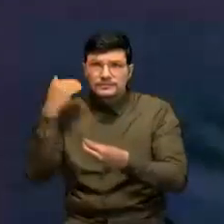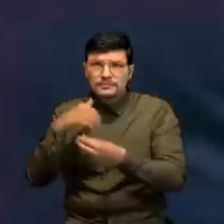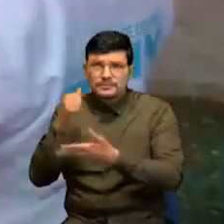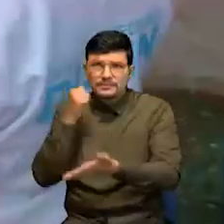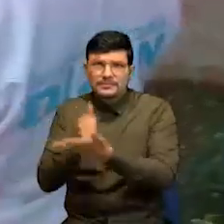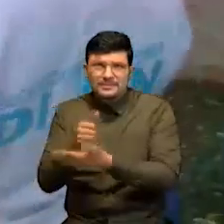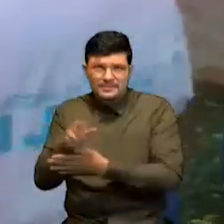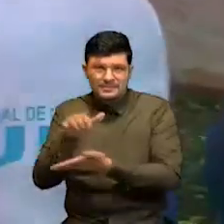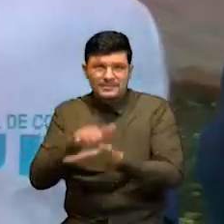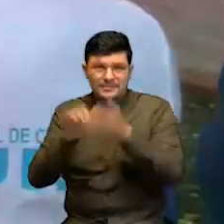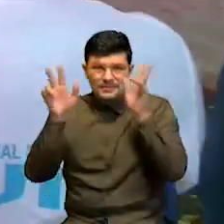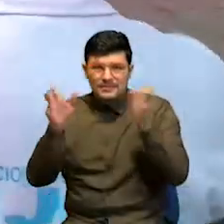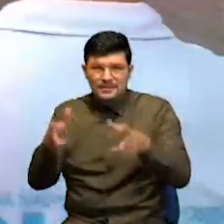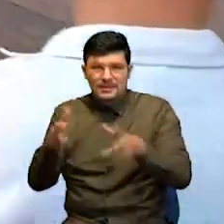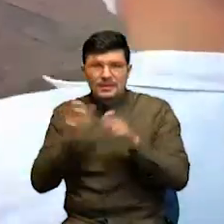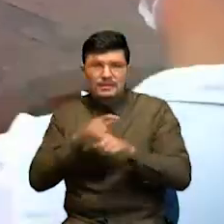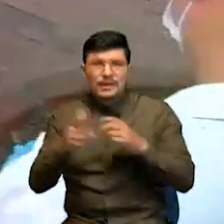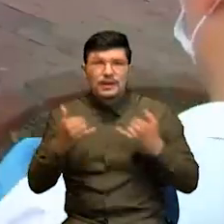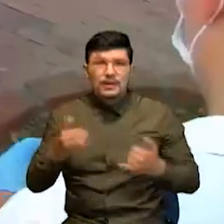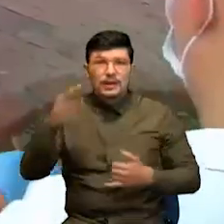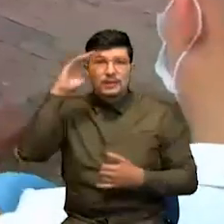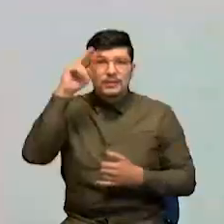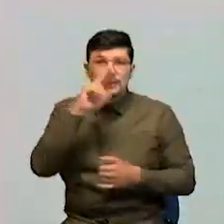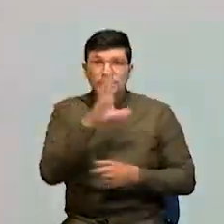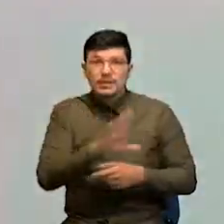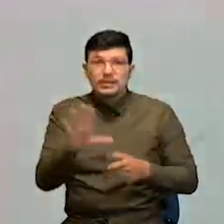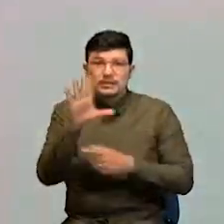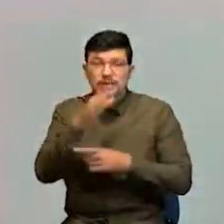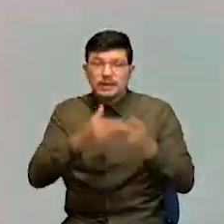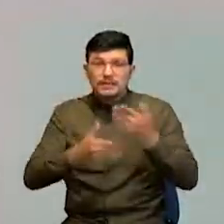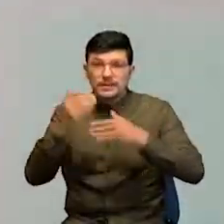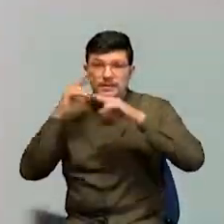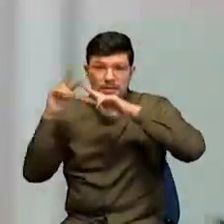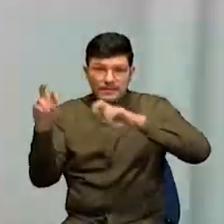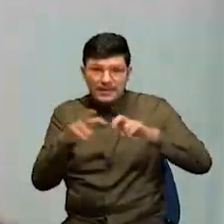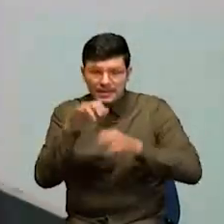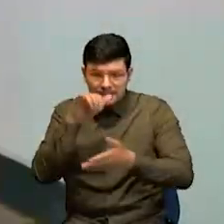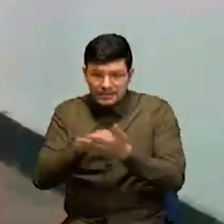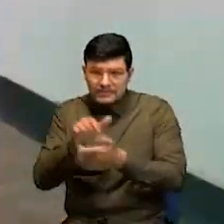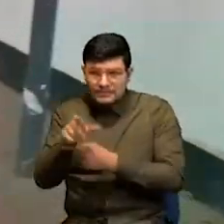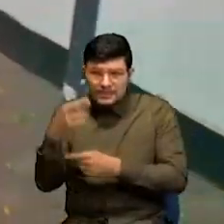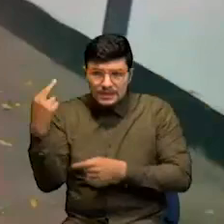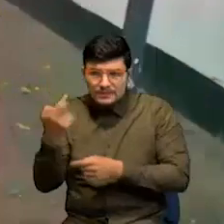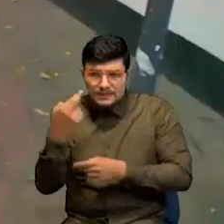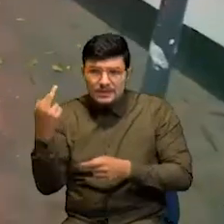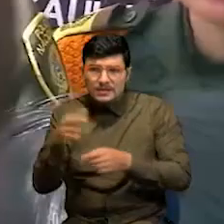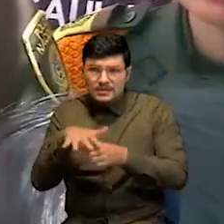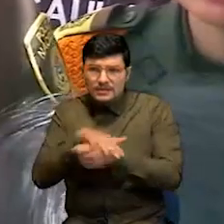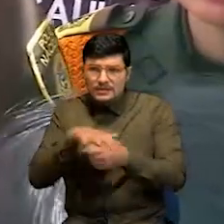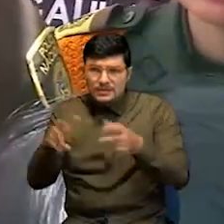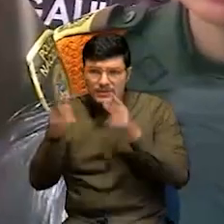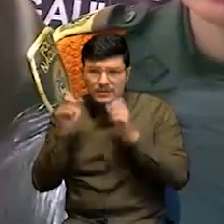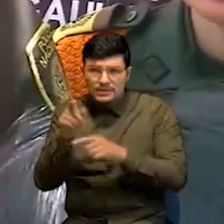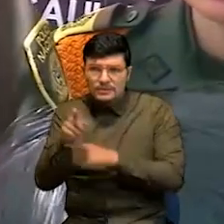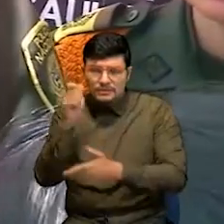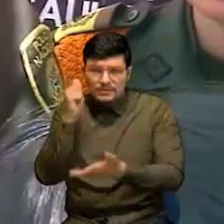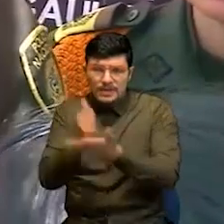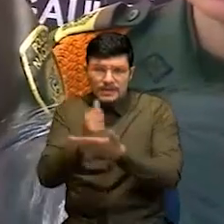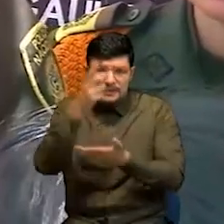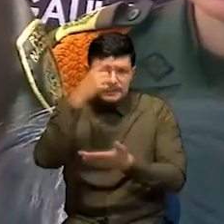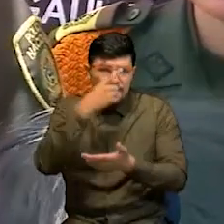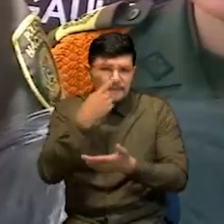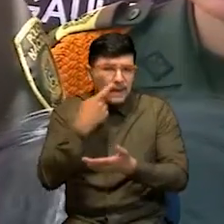vida por temas explosivos la policía busca pistas para esclarecer si esta vez fue por este flagelo o no el motivo de iniciar nuevamente